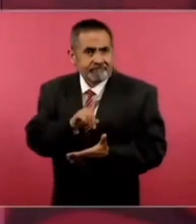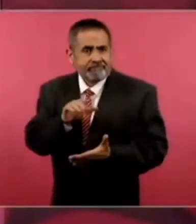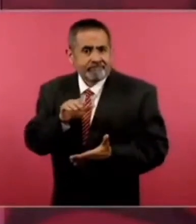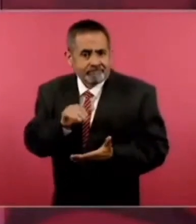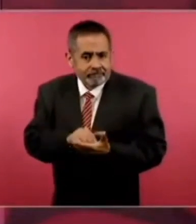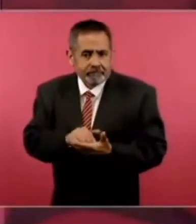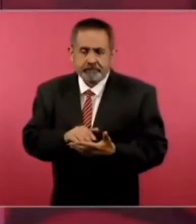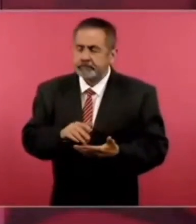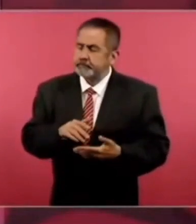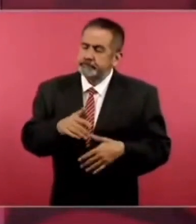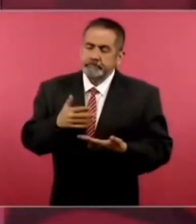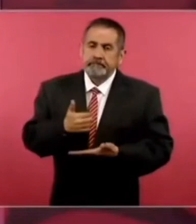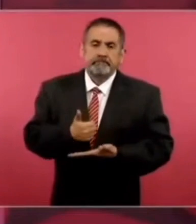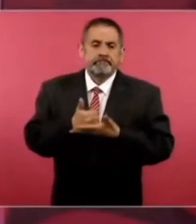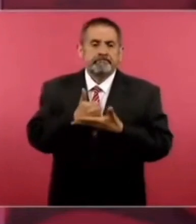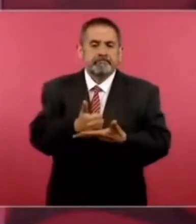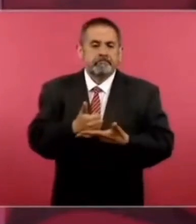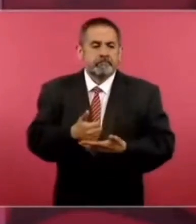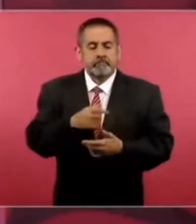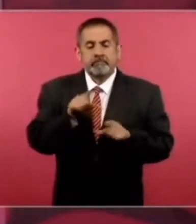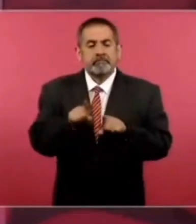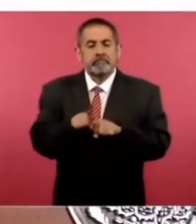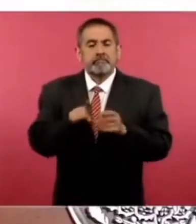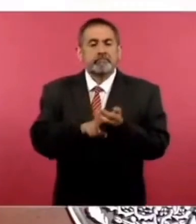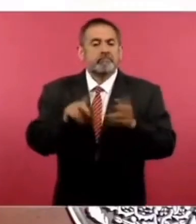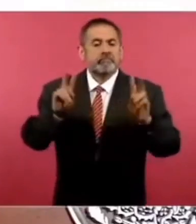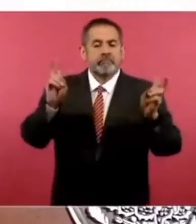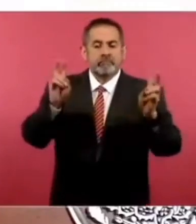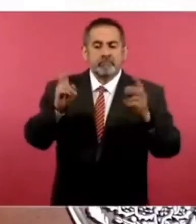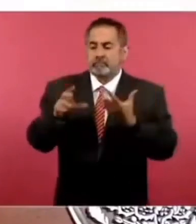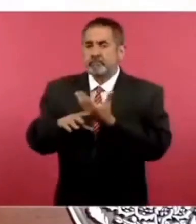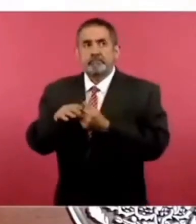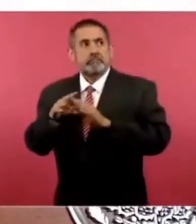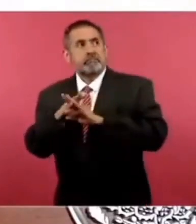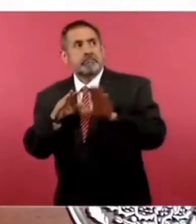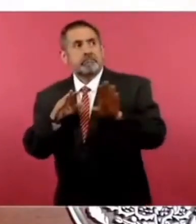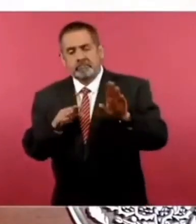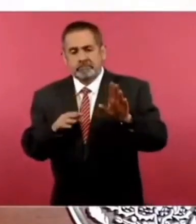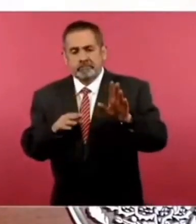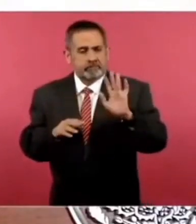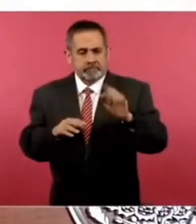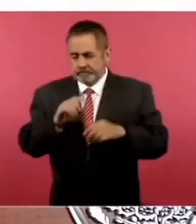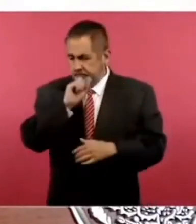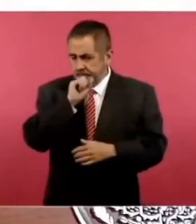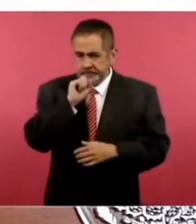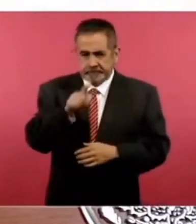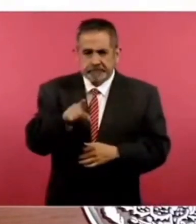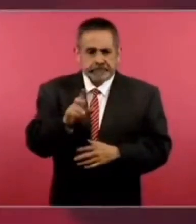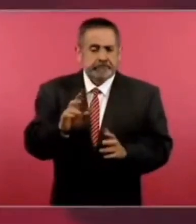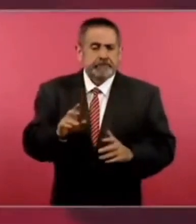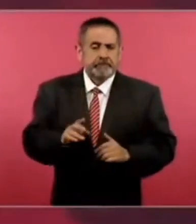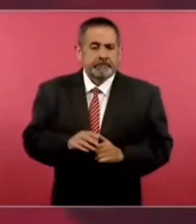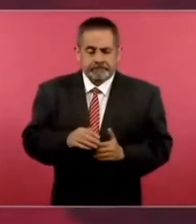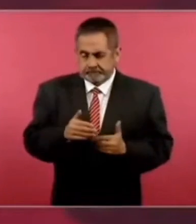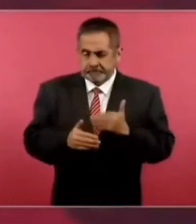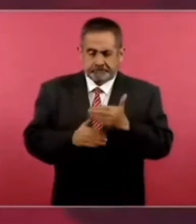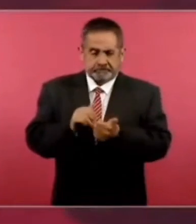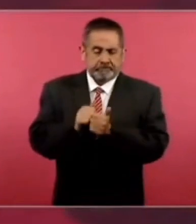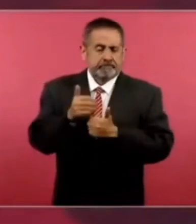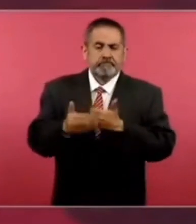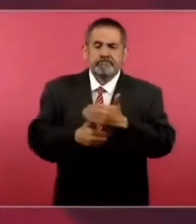estamos cooperando. Y lo mismo en el tema migratorio. También se ha